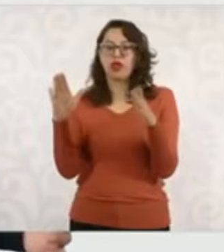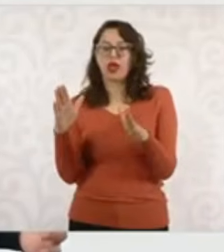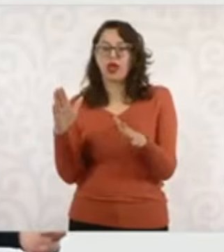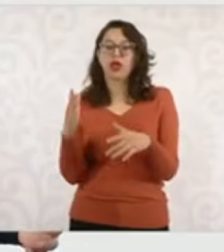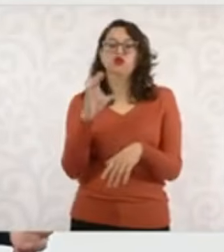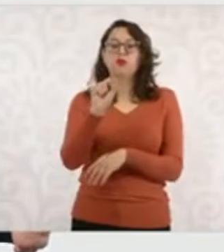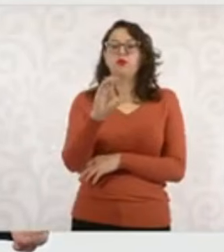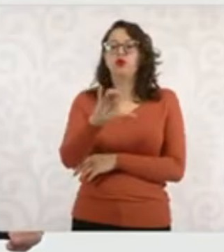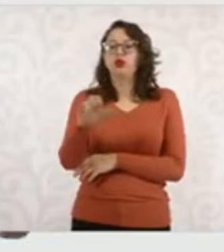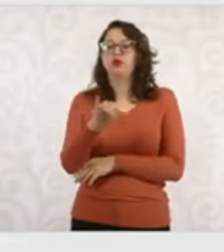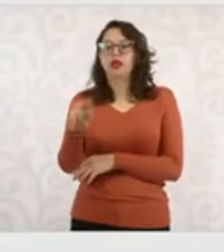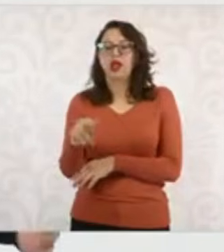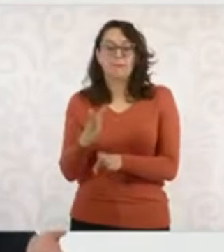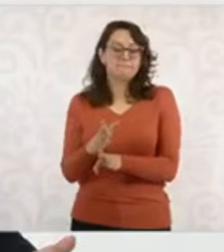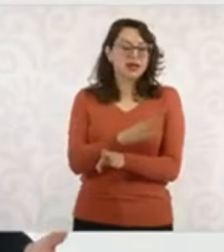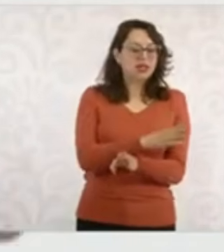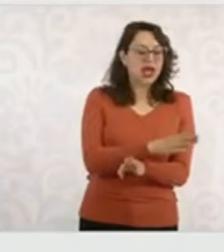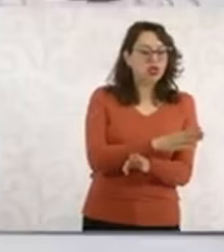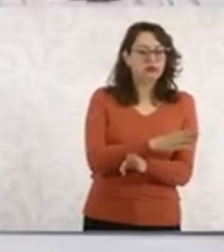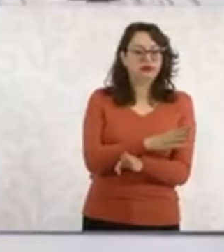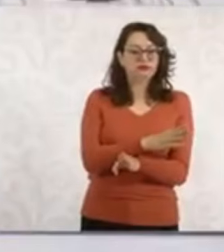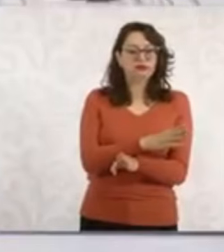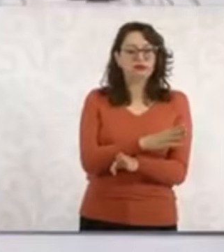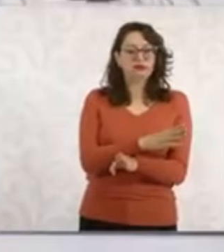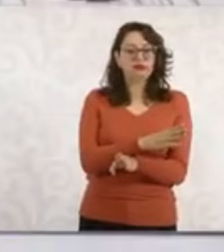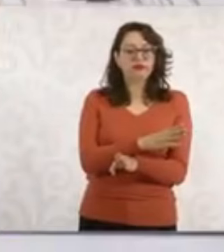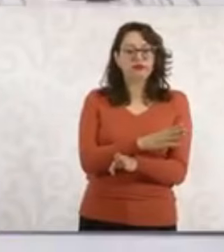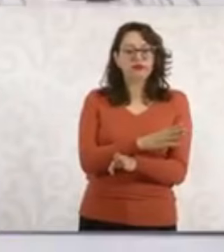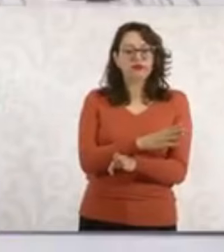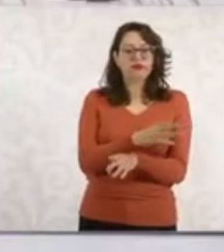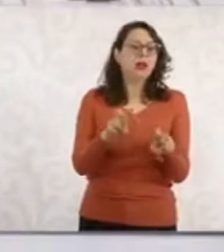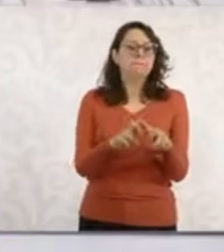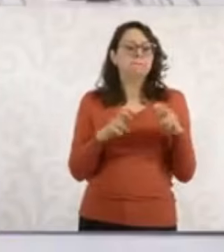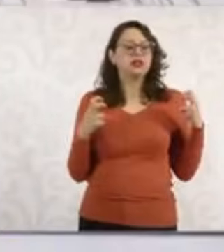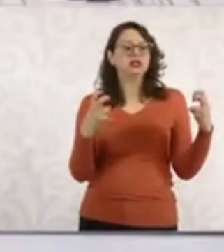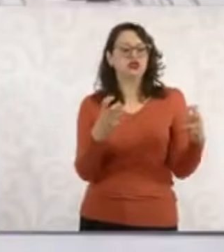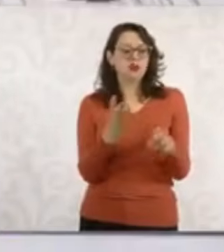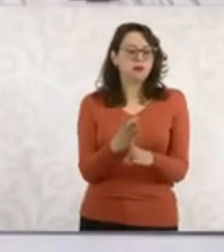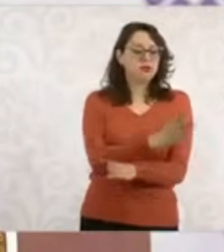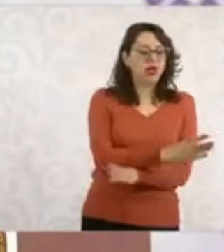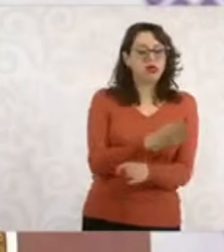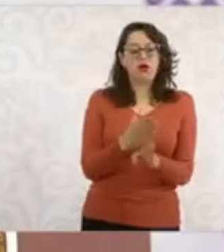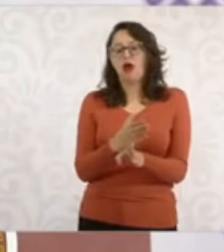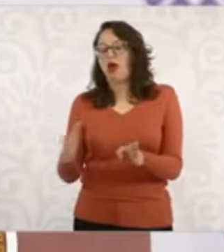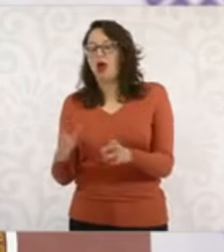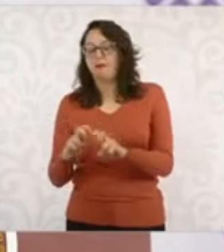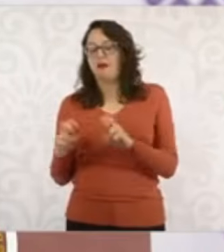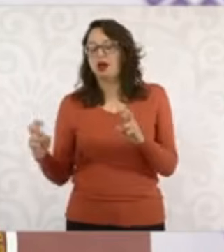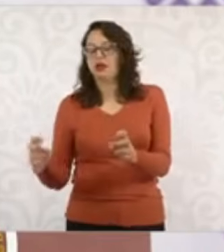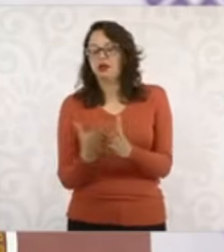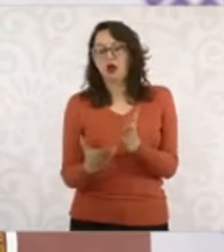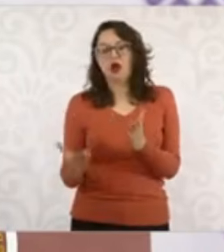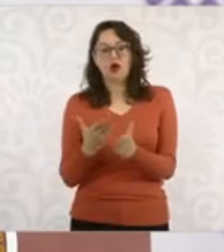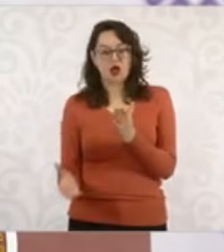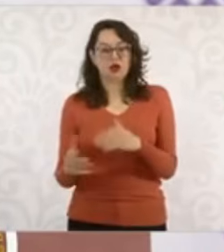pasado o el Poder Judicial, la Corte, los ministros de la Corte del pasado y de este. Se lo pasé